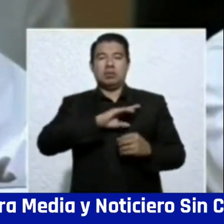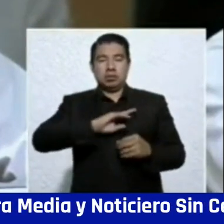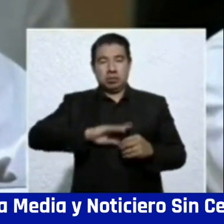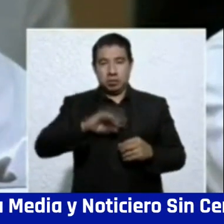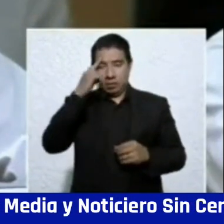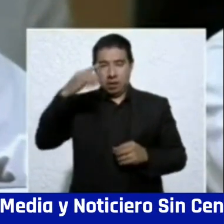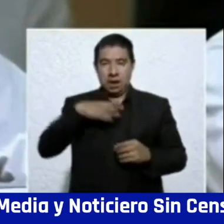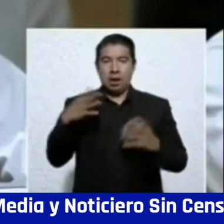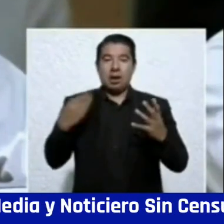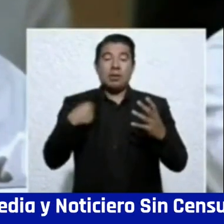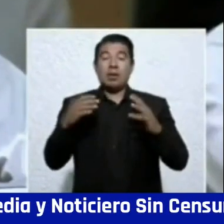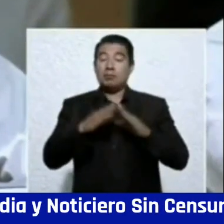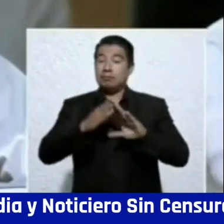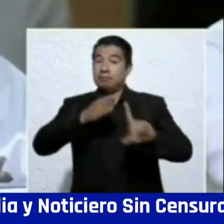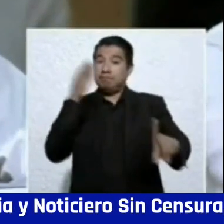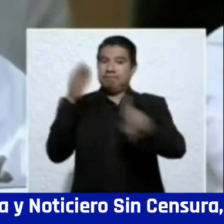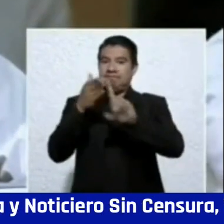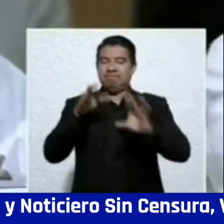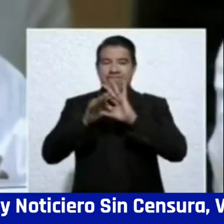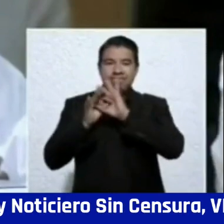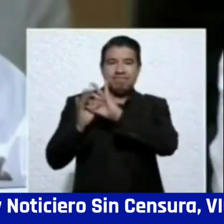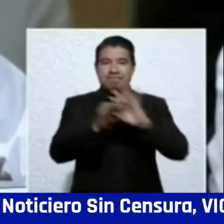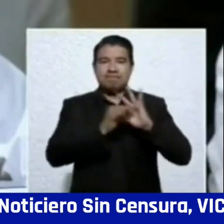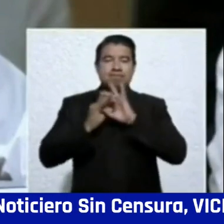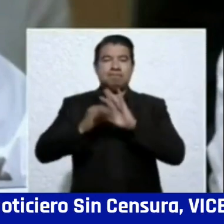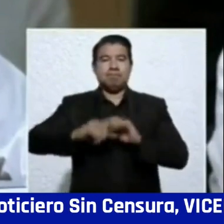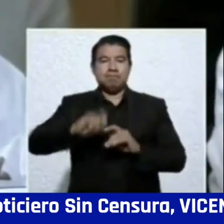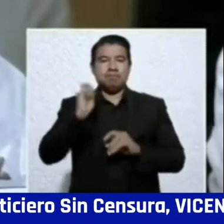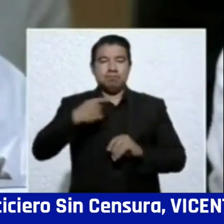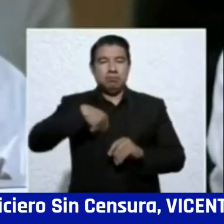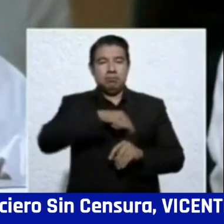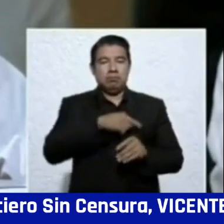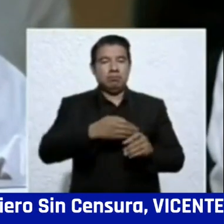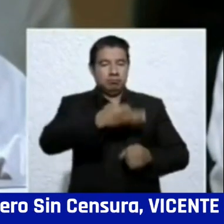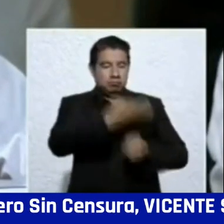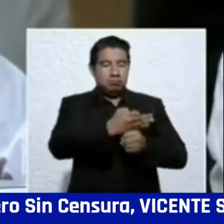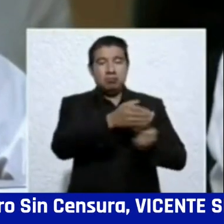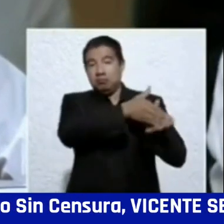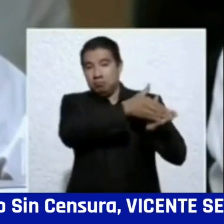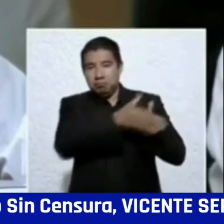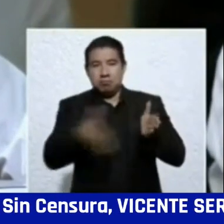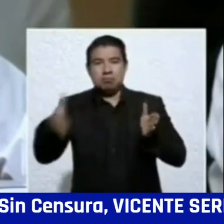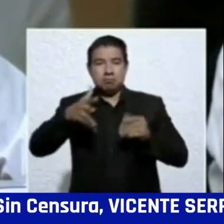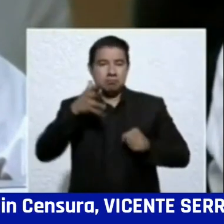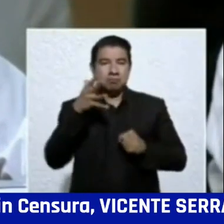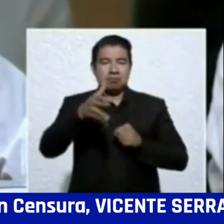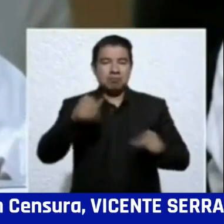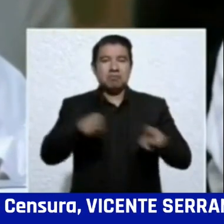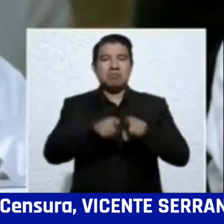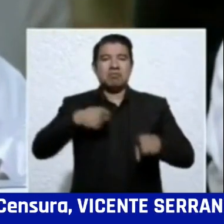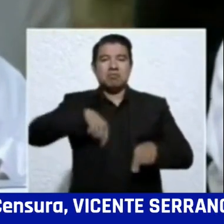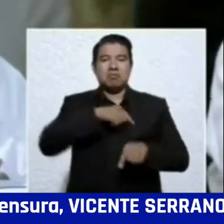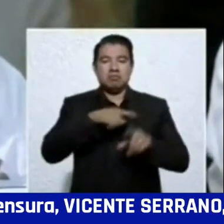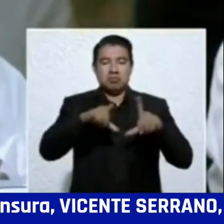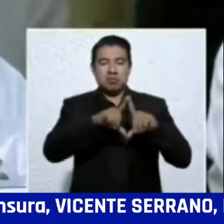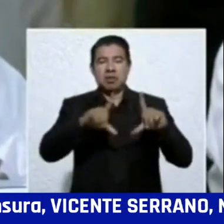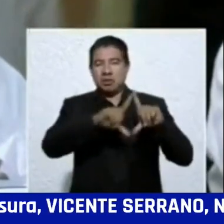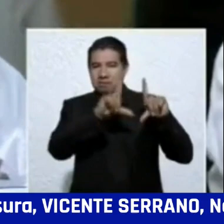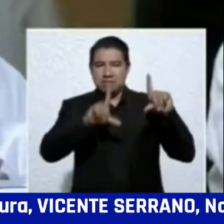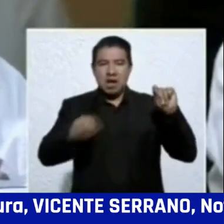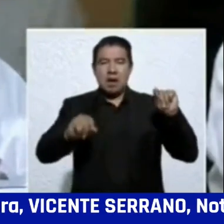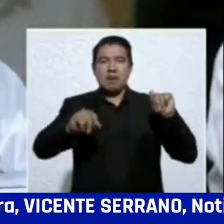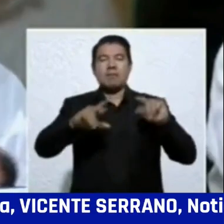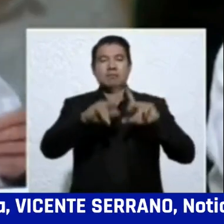unidos por un objetivo determinante para nuestro presente y futuro: hacer de México una tierra de